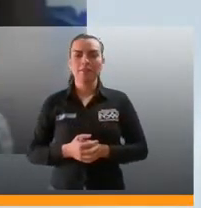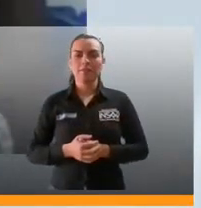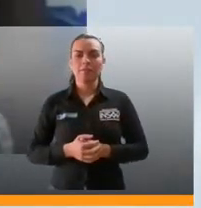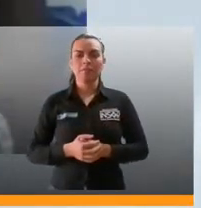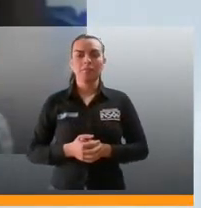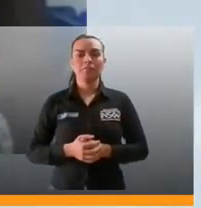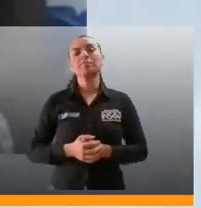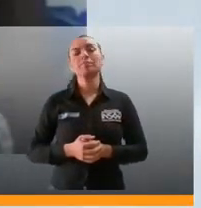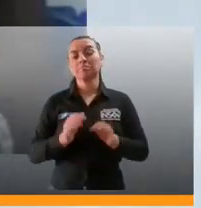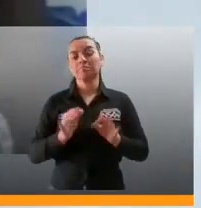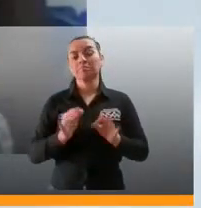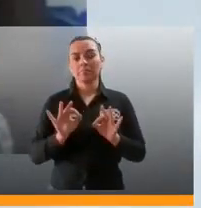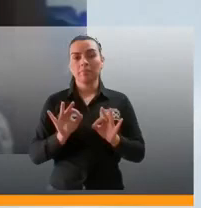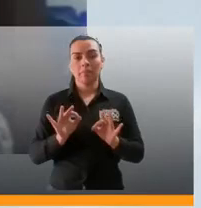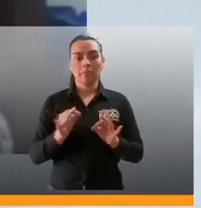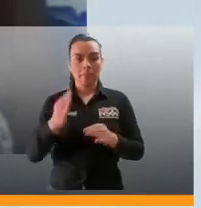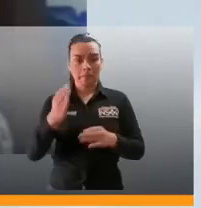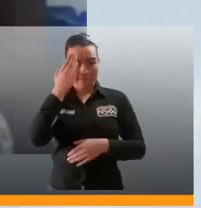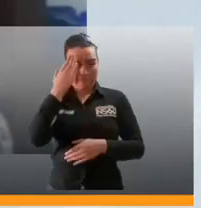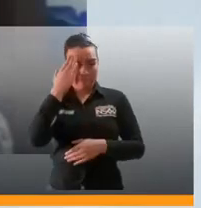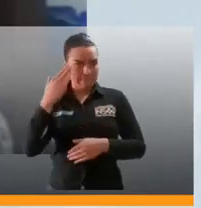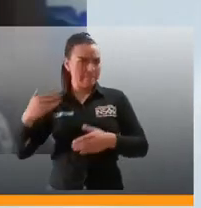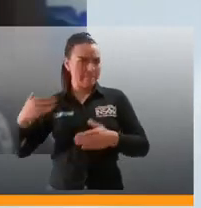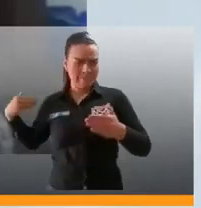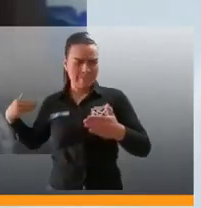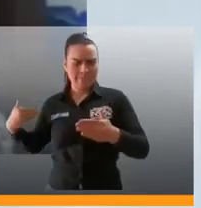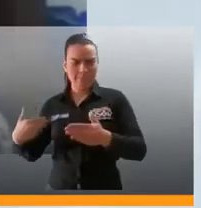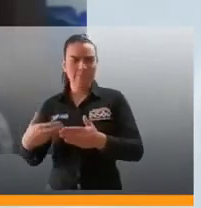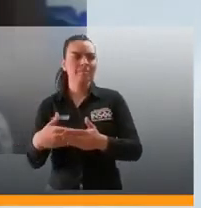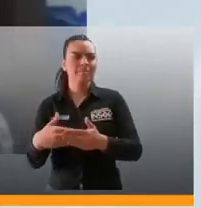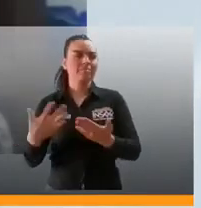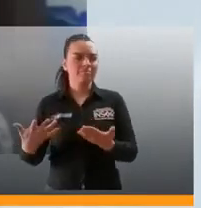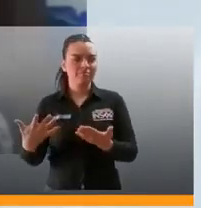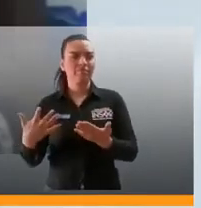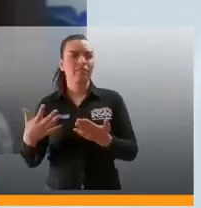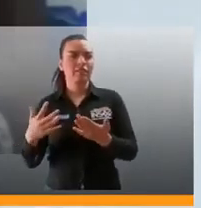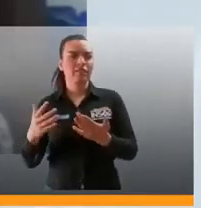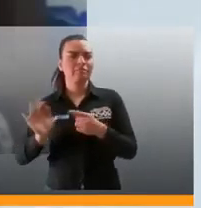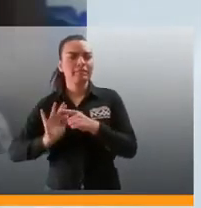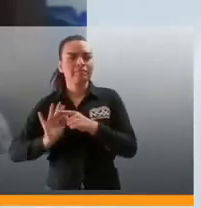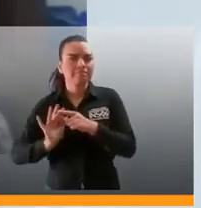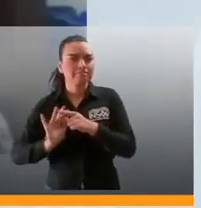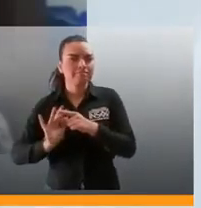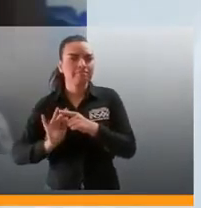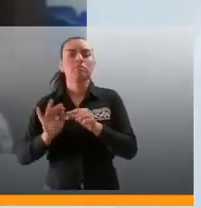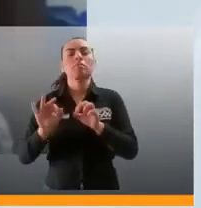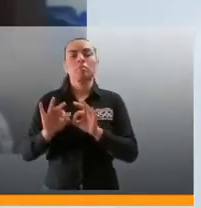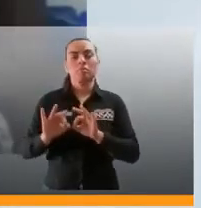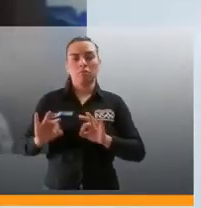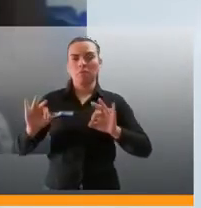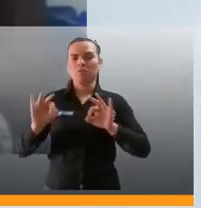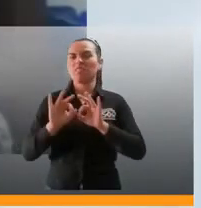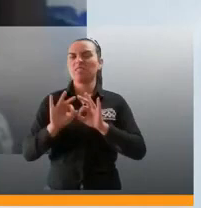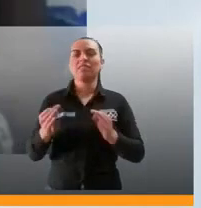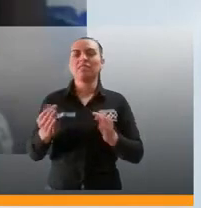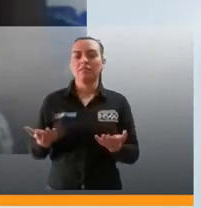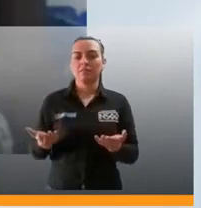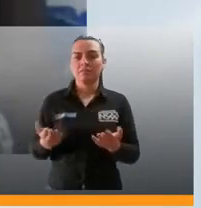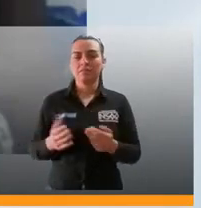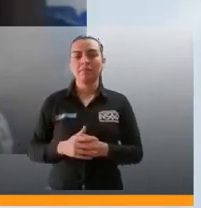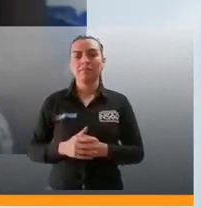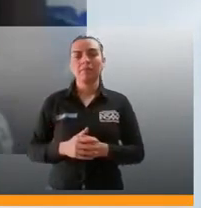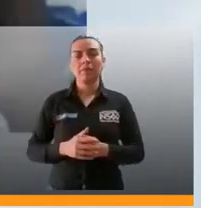Muy bien, en este proceso de prácticas es importante también